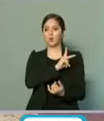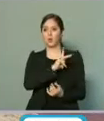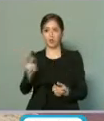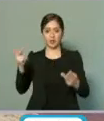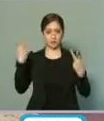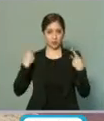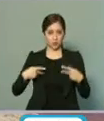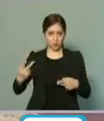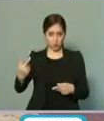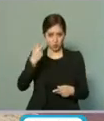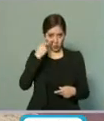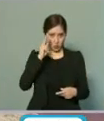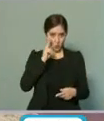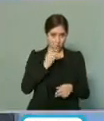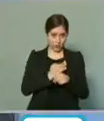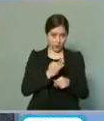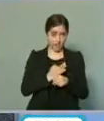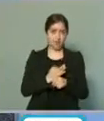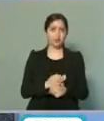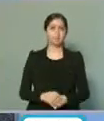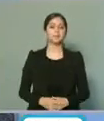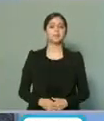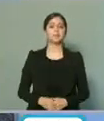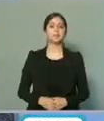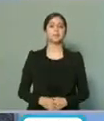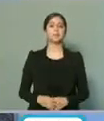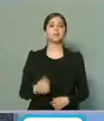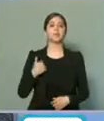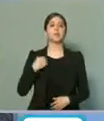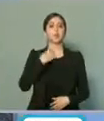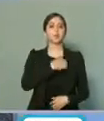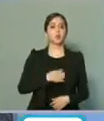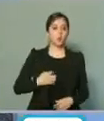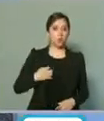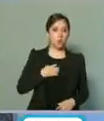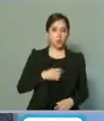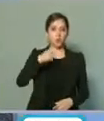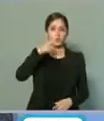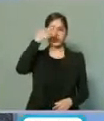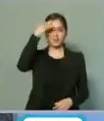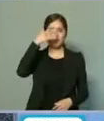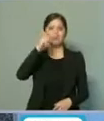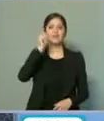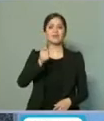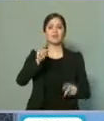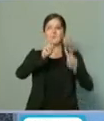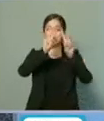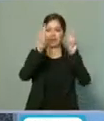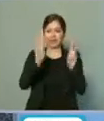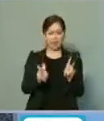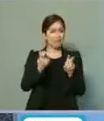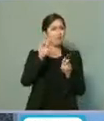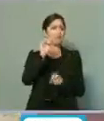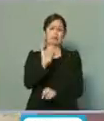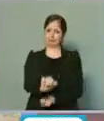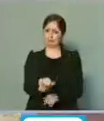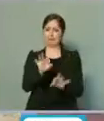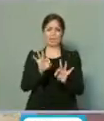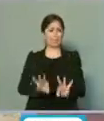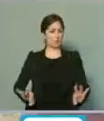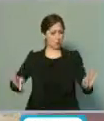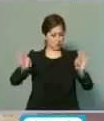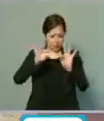verdad es que estamos muy contentos de tenerte aquí, sobre todo, como bien decía Enrique, retomando este tema, porque sí, la familia es un pilar, es la